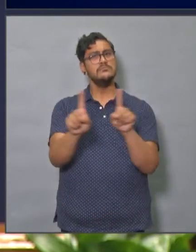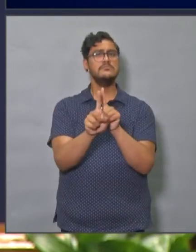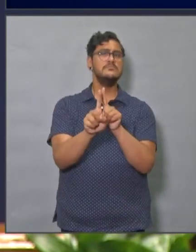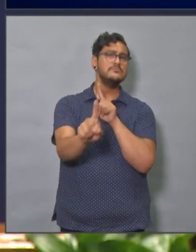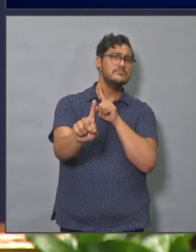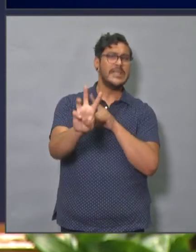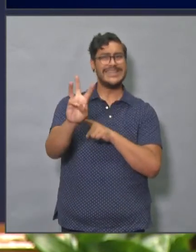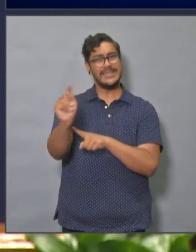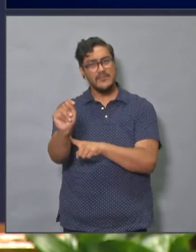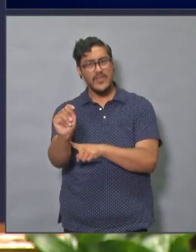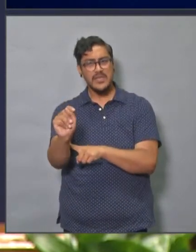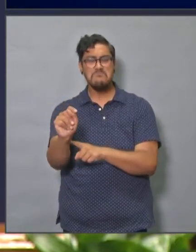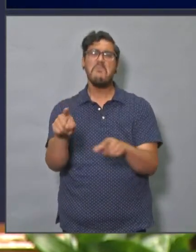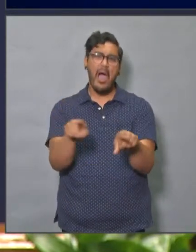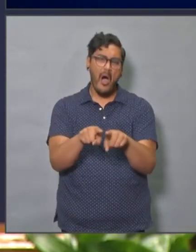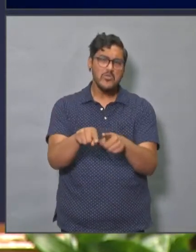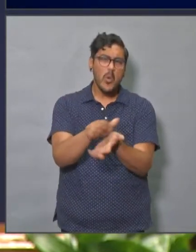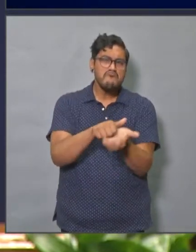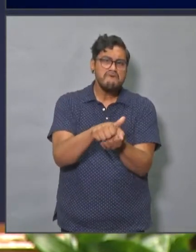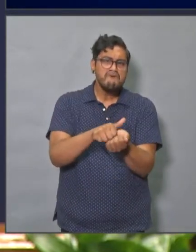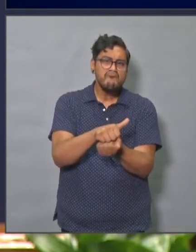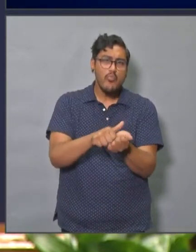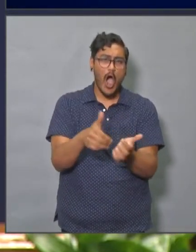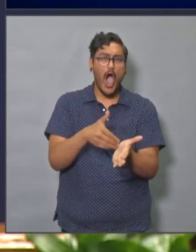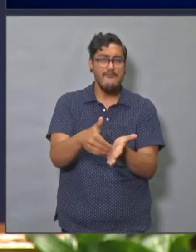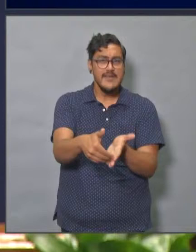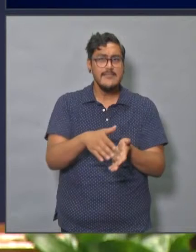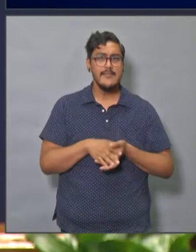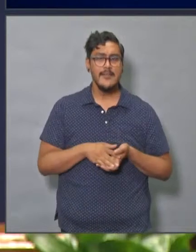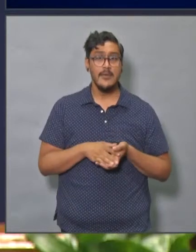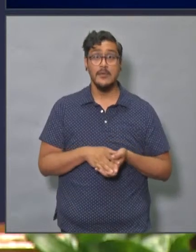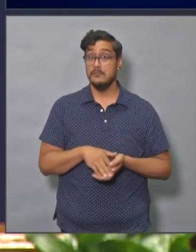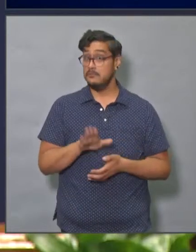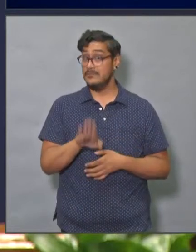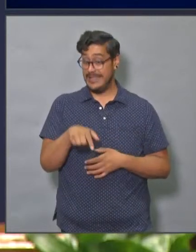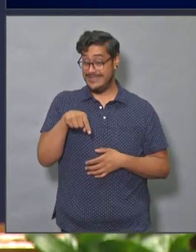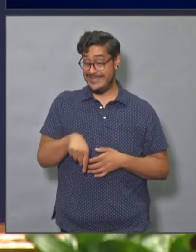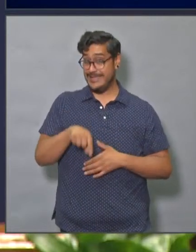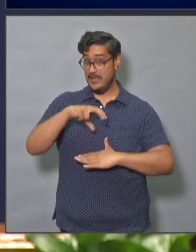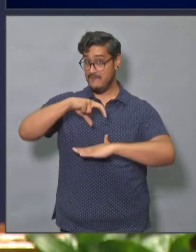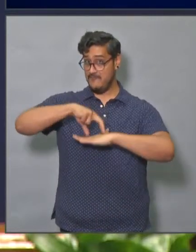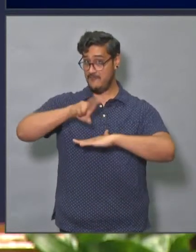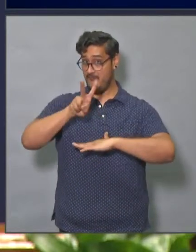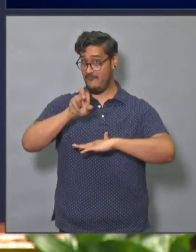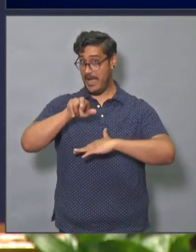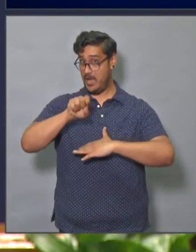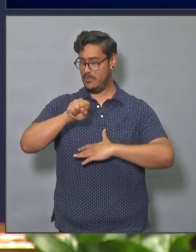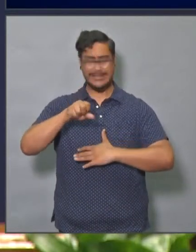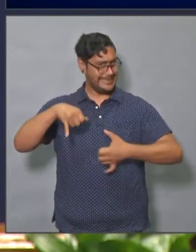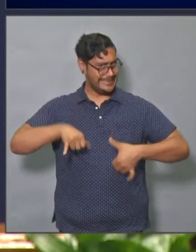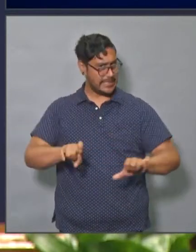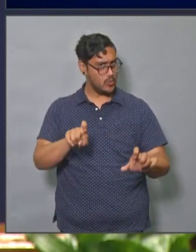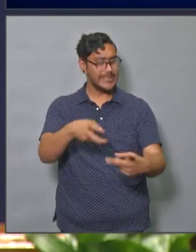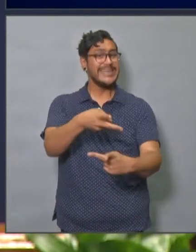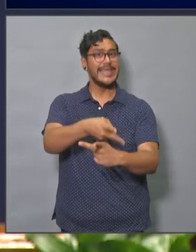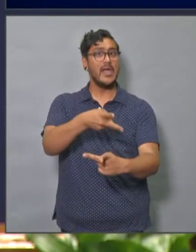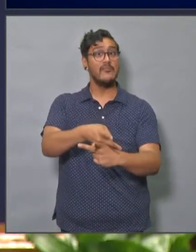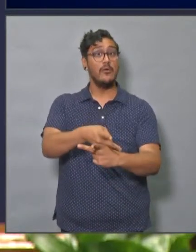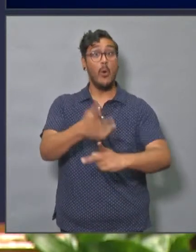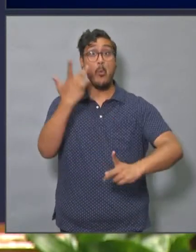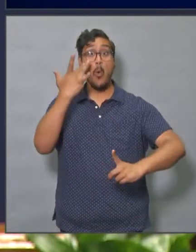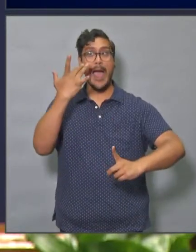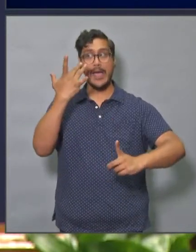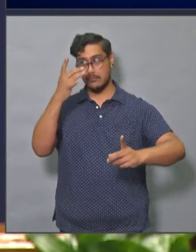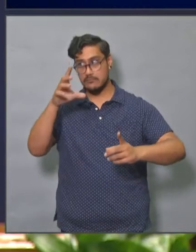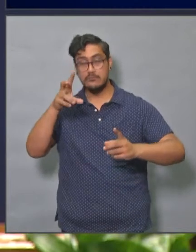lavando sus manos también. Tenemos que tener mucho cuidado con este virus porque todavía está cerca de nosotros.